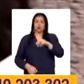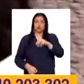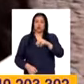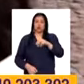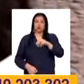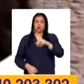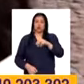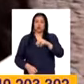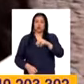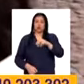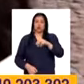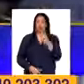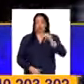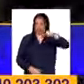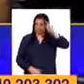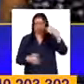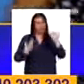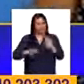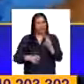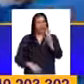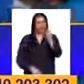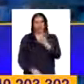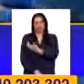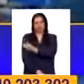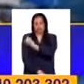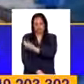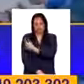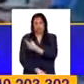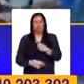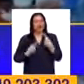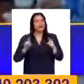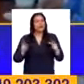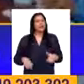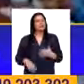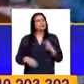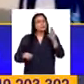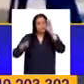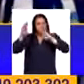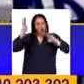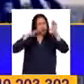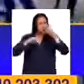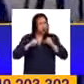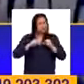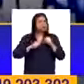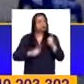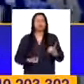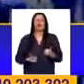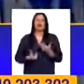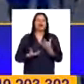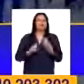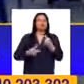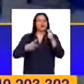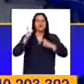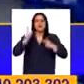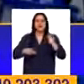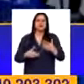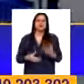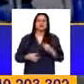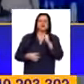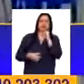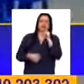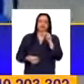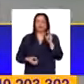millones peruanos que han completado su esquema de vacunación. Sin embargo, aún preocupa el número de personas rezagadas cuyas